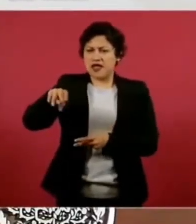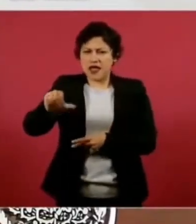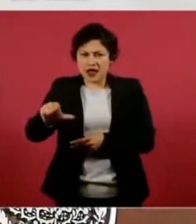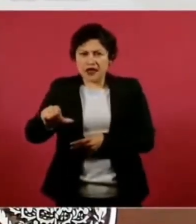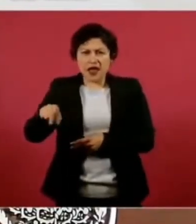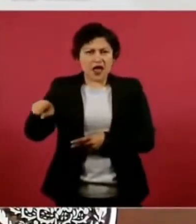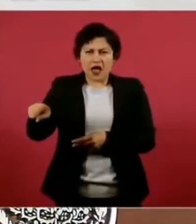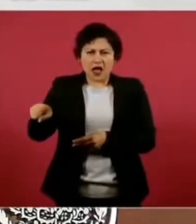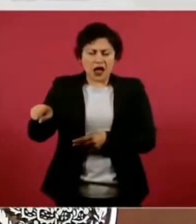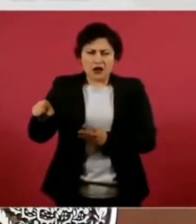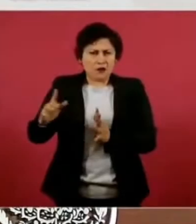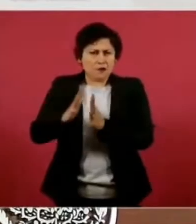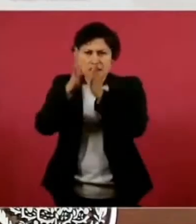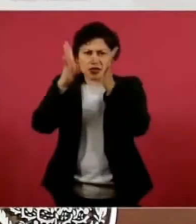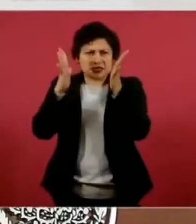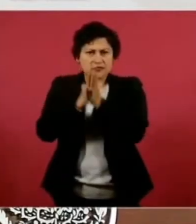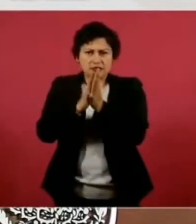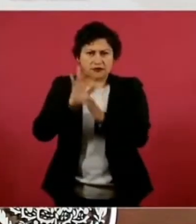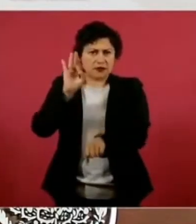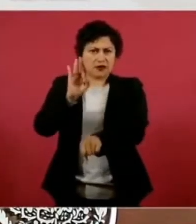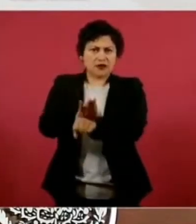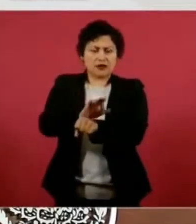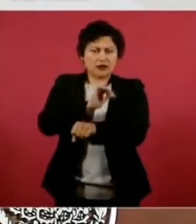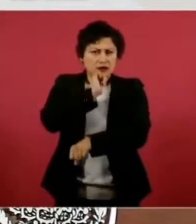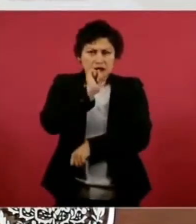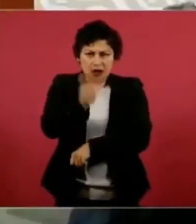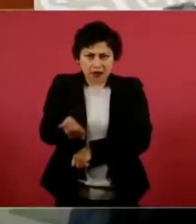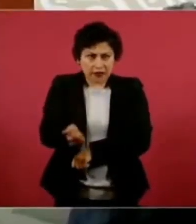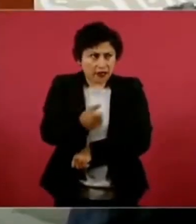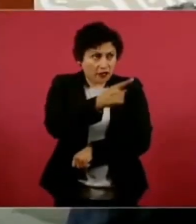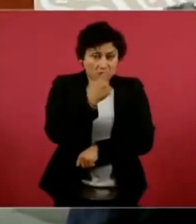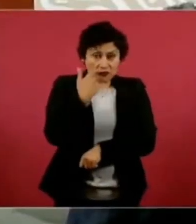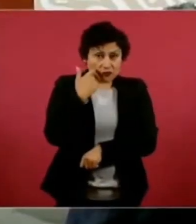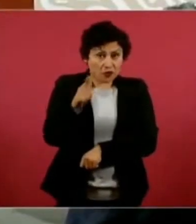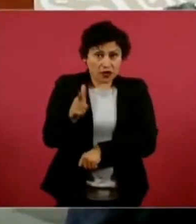en labores de seguridad y que nos ayuden.